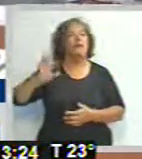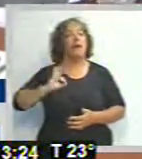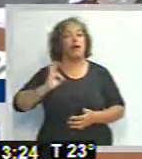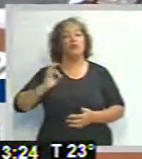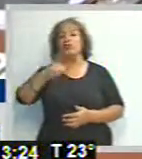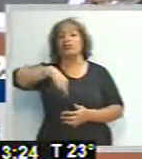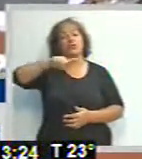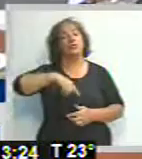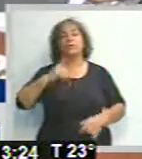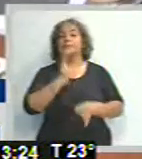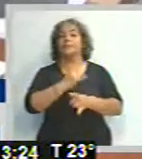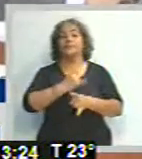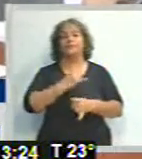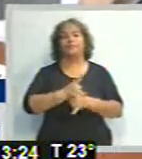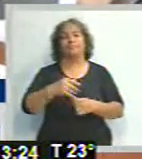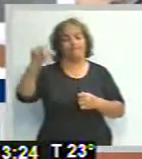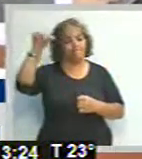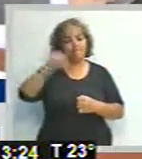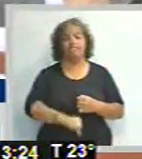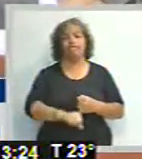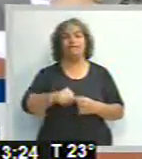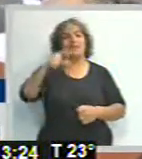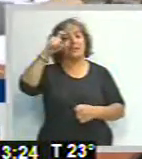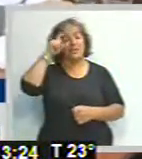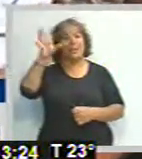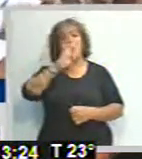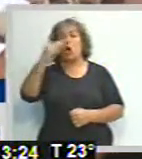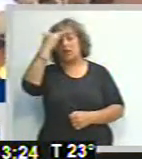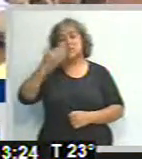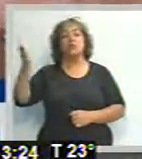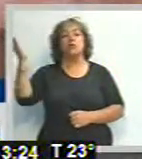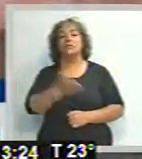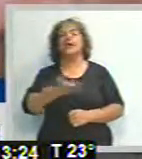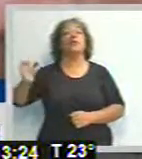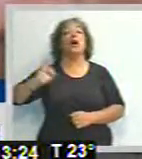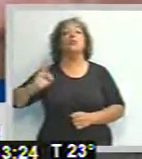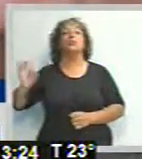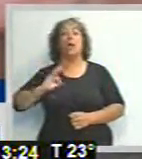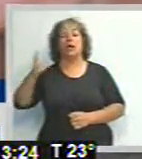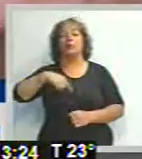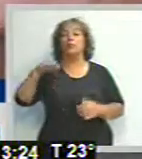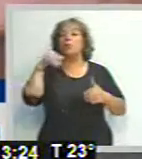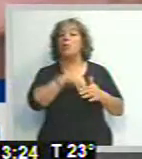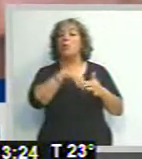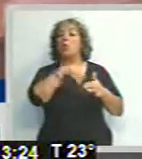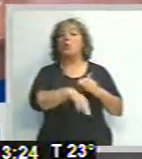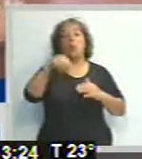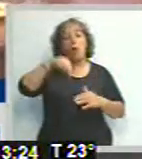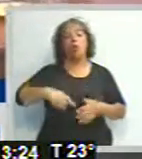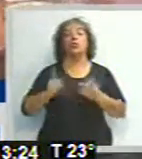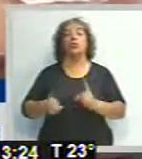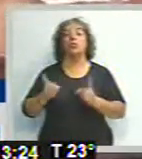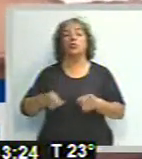nosotros siempre tenemos un déficit de aproximadamente un 10, un 15% anual que vamos acumulando, y por eso hoy un docente